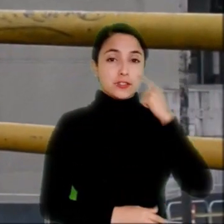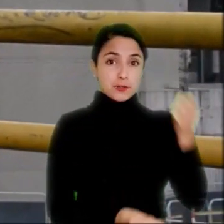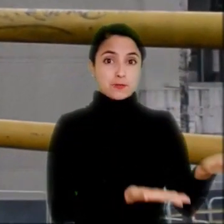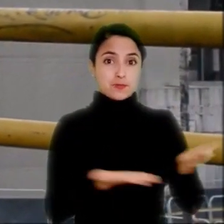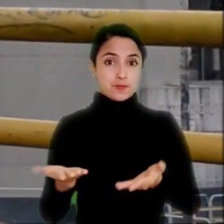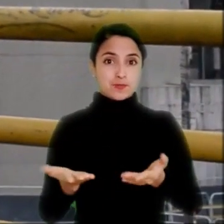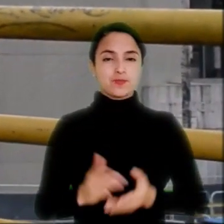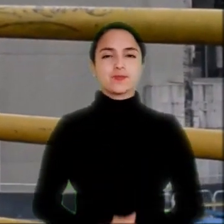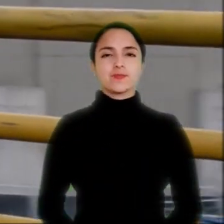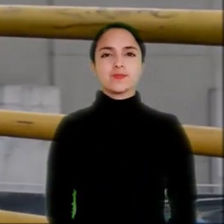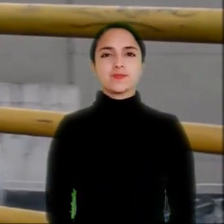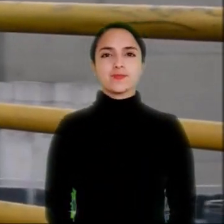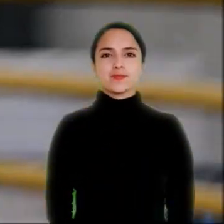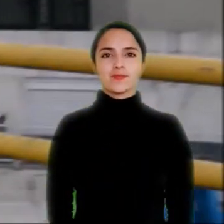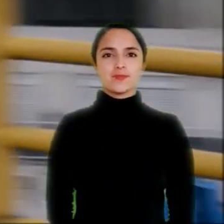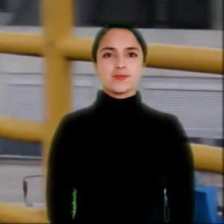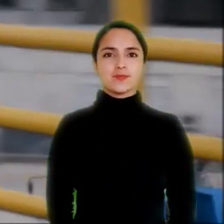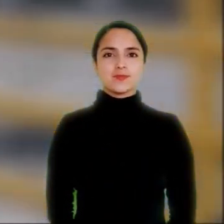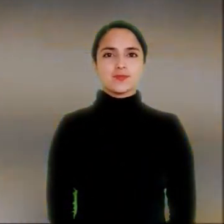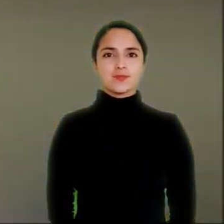historias. ¡Adelante!